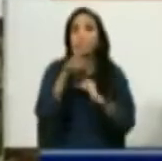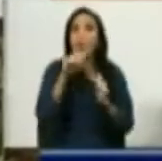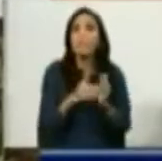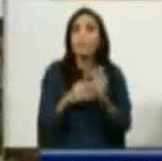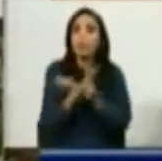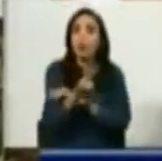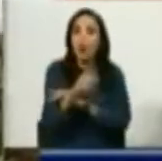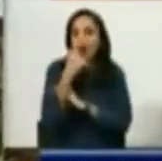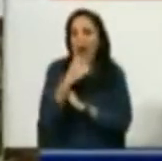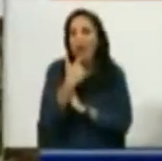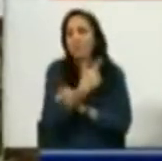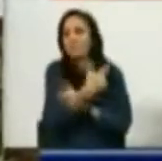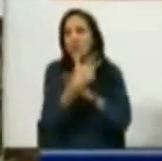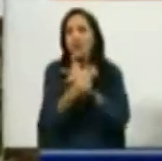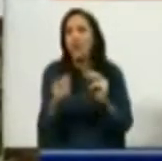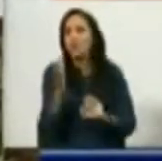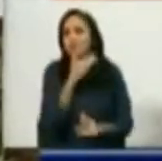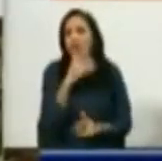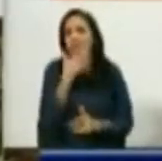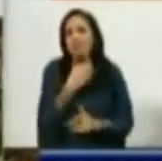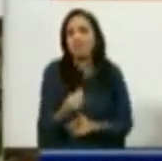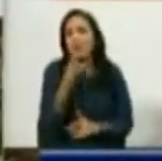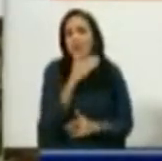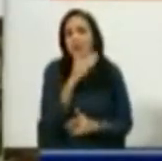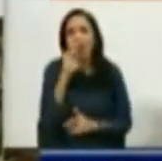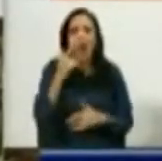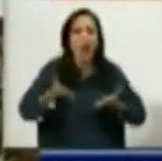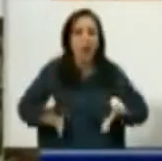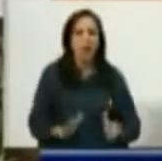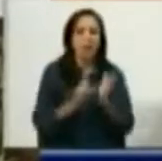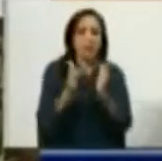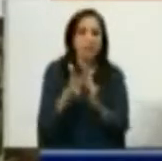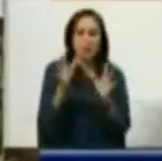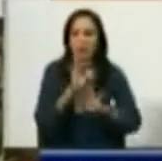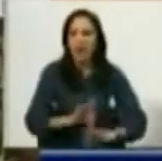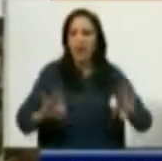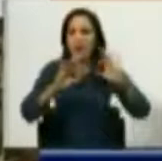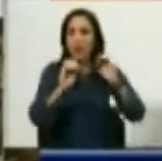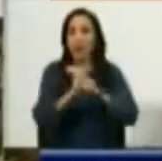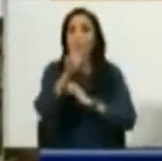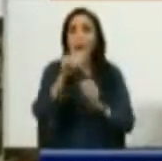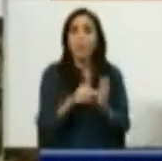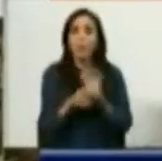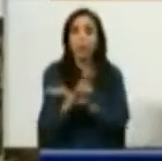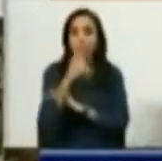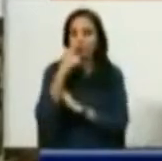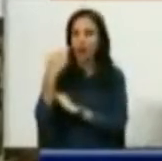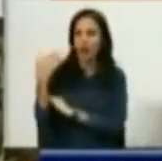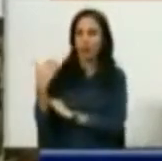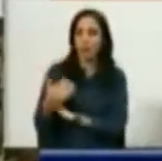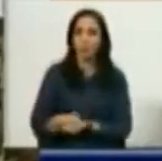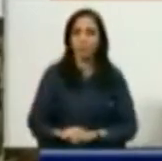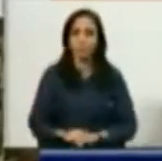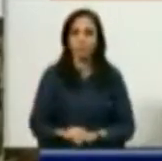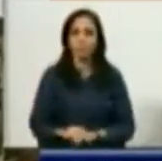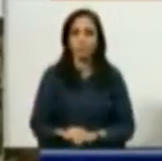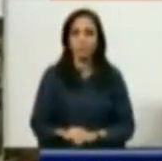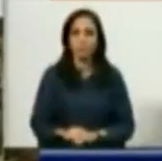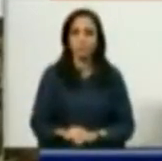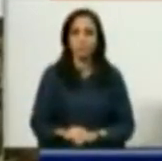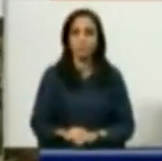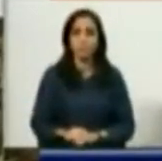decretaron que no había Navidad este año no nace el niño Jesús año dos se equivocaron el pueblo venció